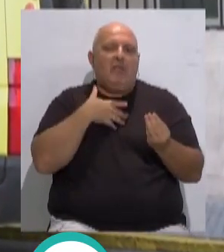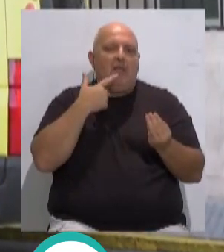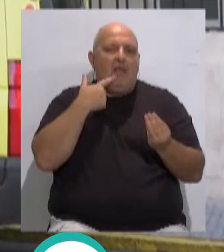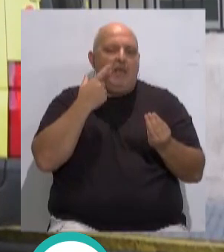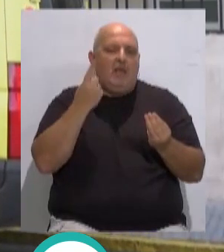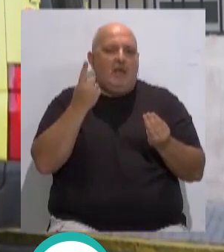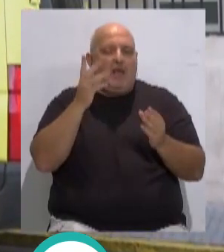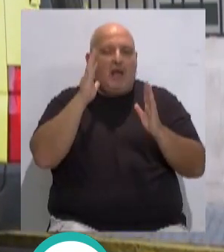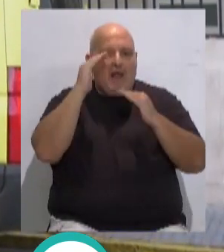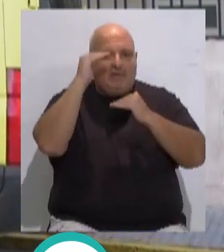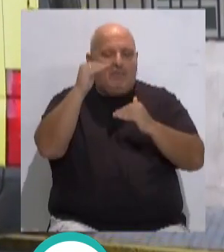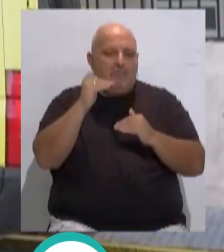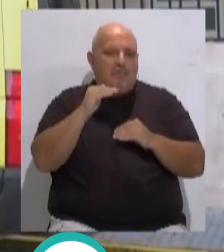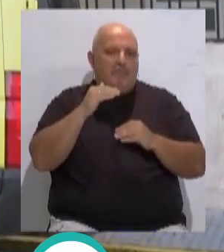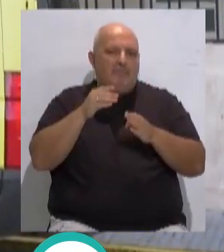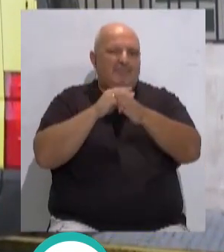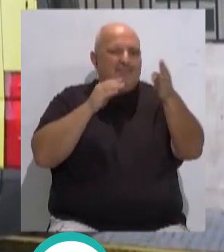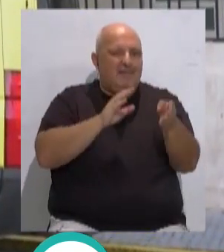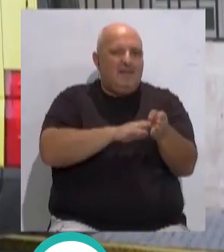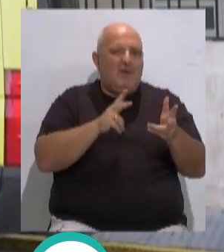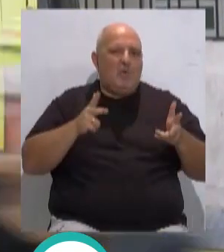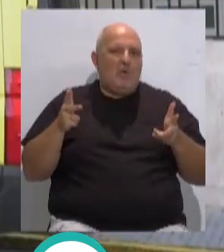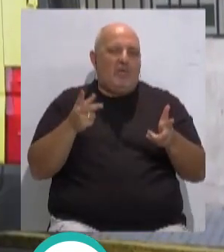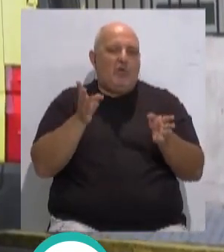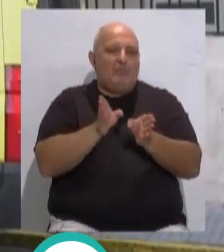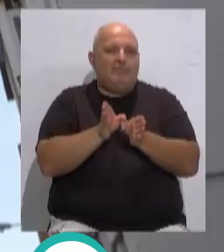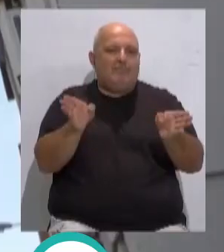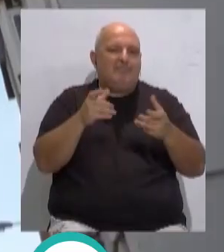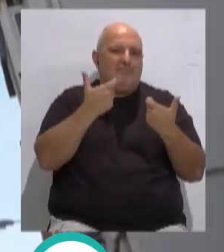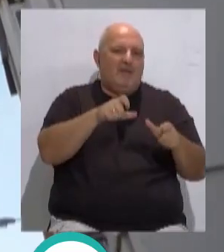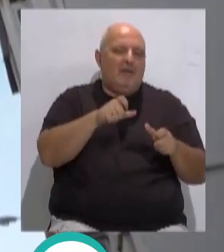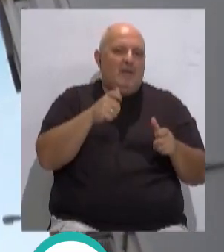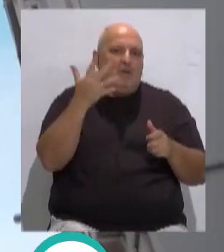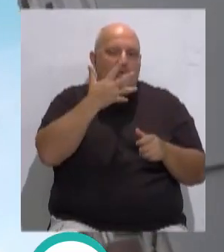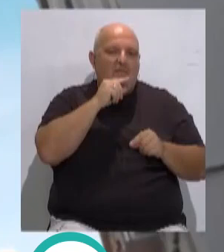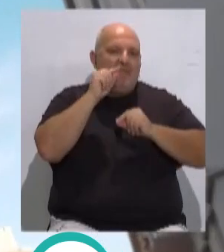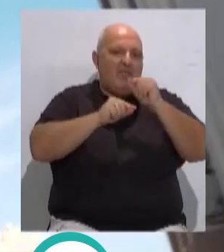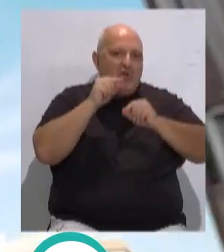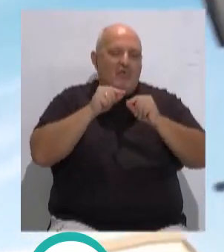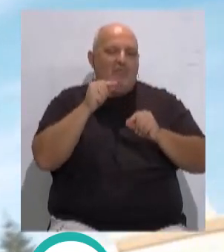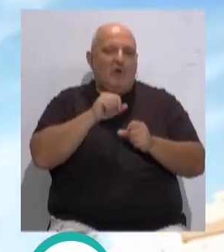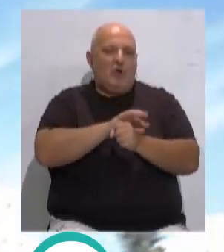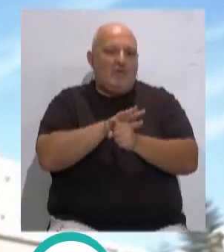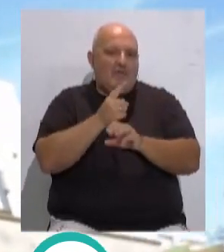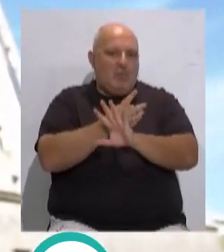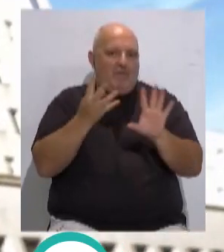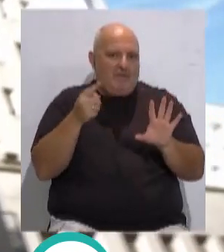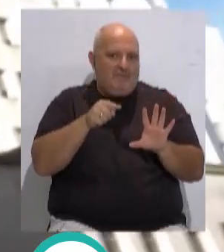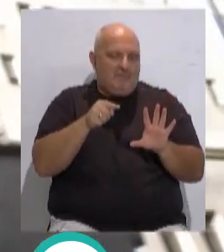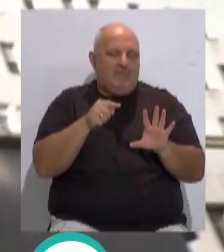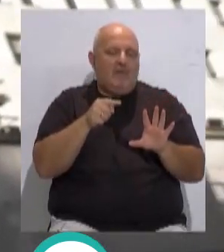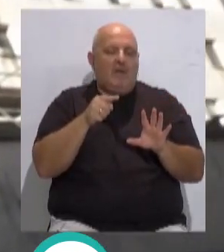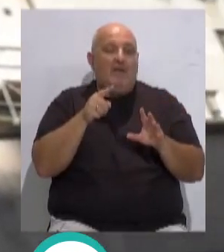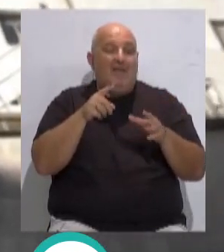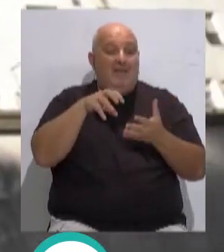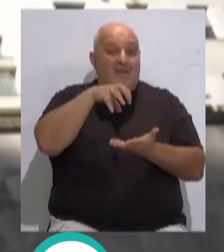Ejército de África, garantizando así la asistencia diferenciada para pacientes con sospecha de infección por COVID-19. Estas